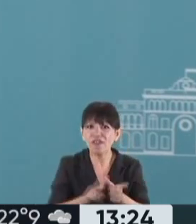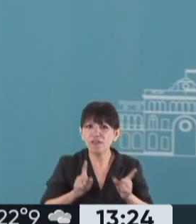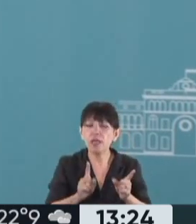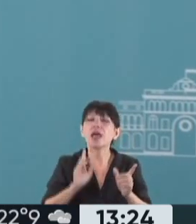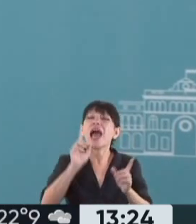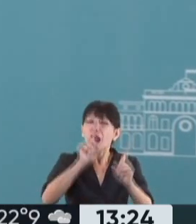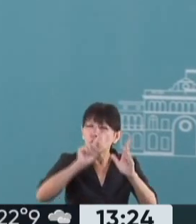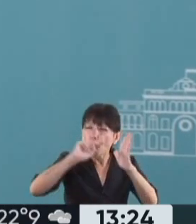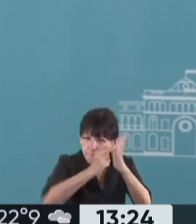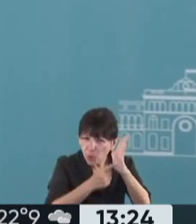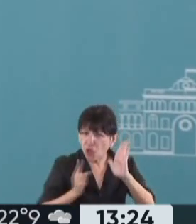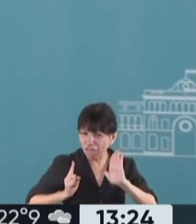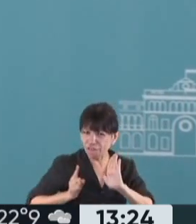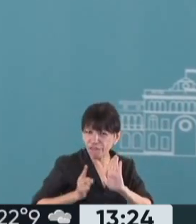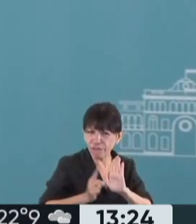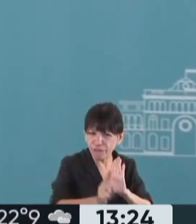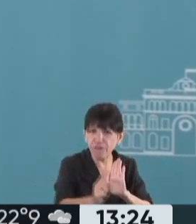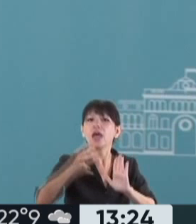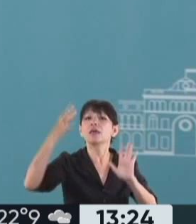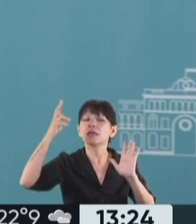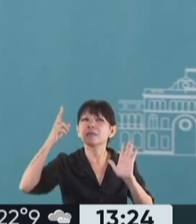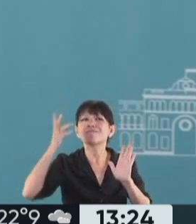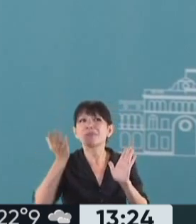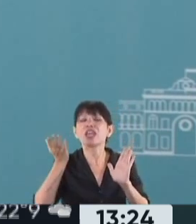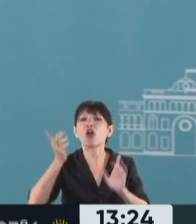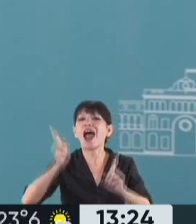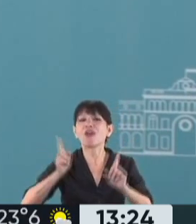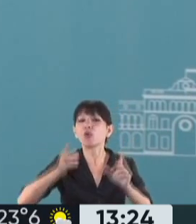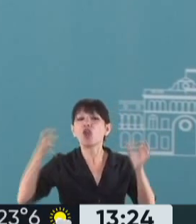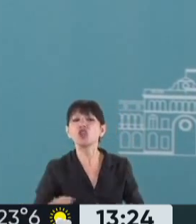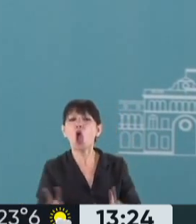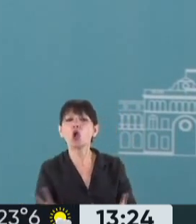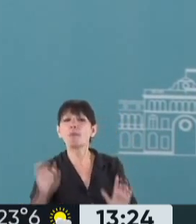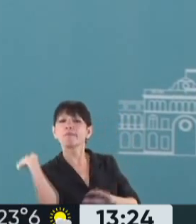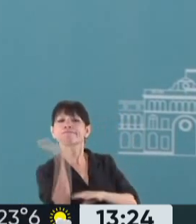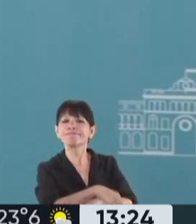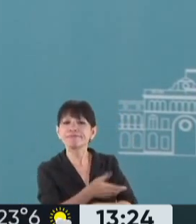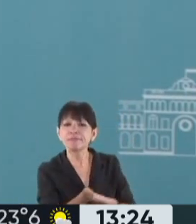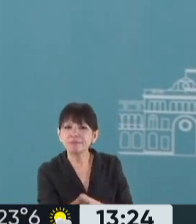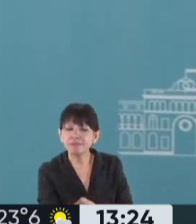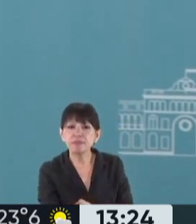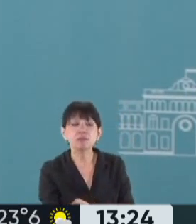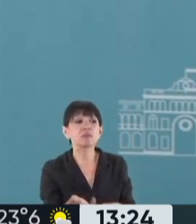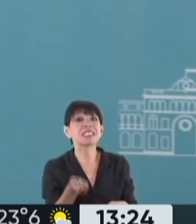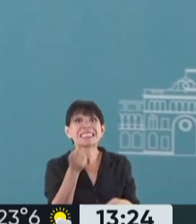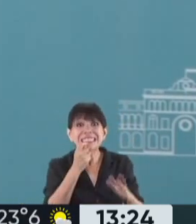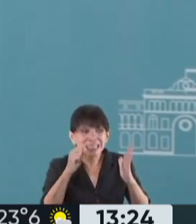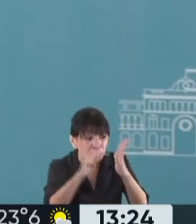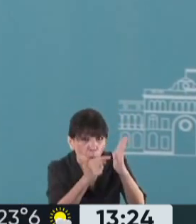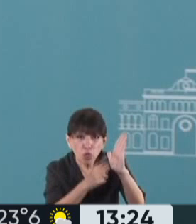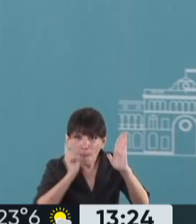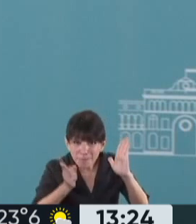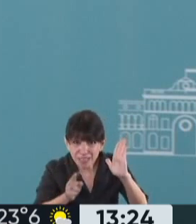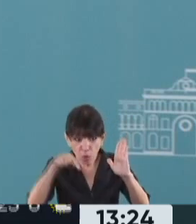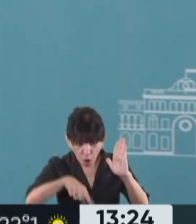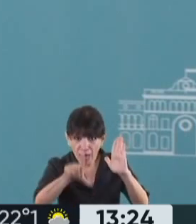que están vigentes de la Ley de Servicios de Comunicación Audiovisual y que no se cumplen, que cumpliendo esos artículos ya tendríamos un avance